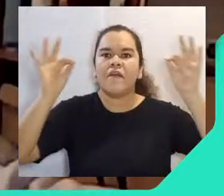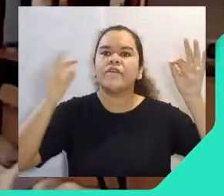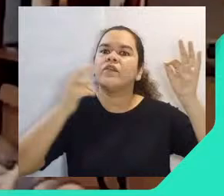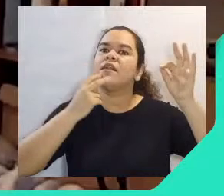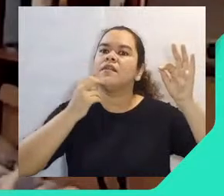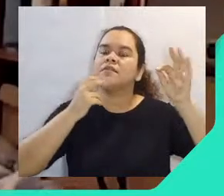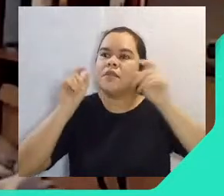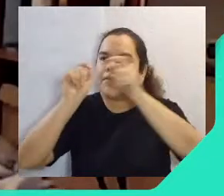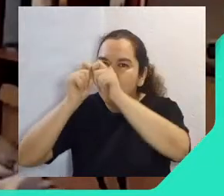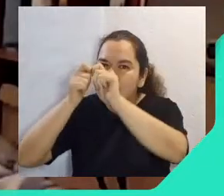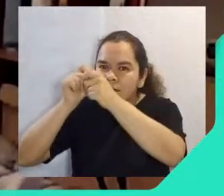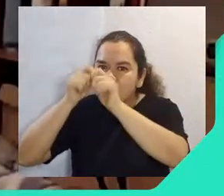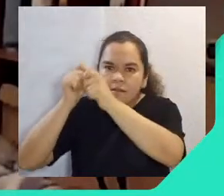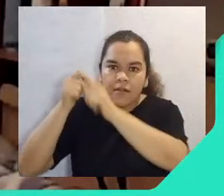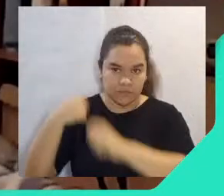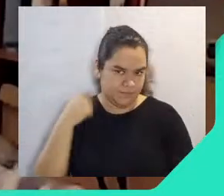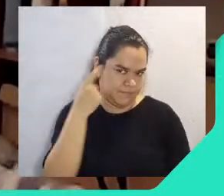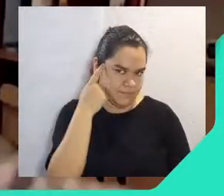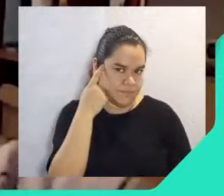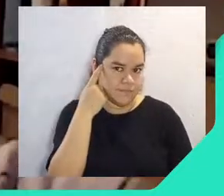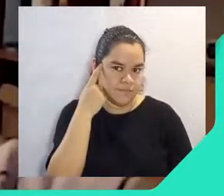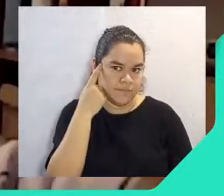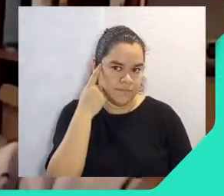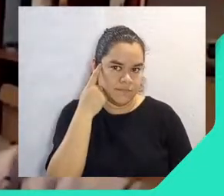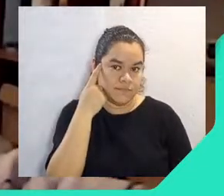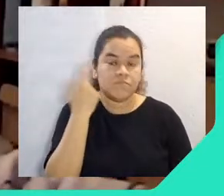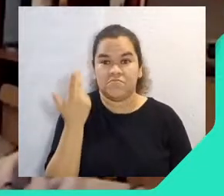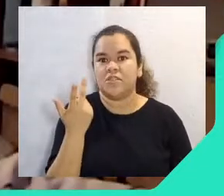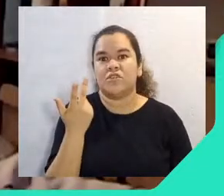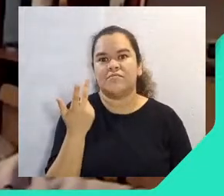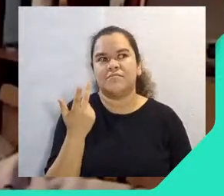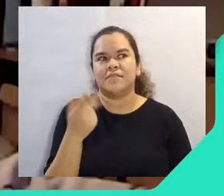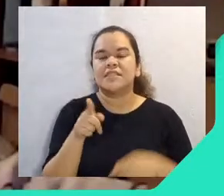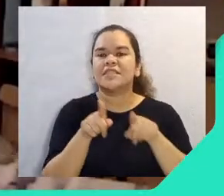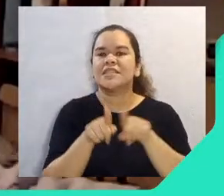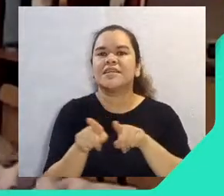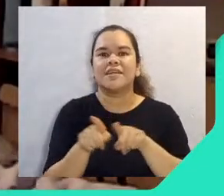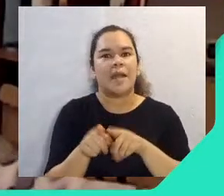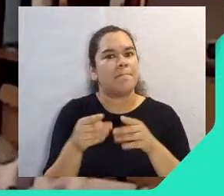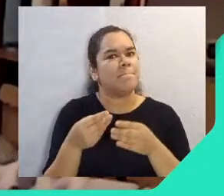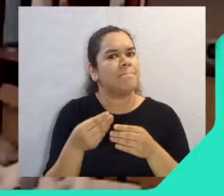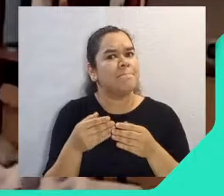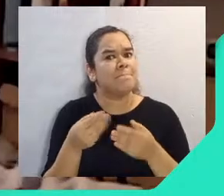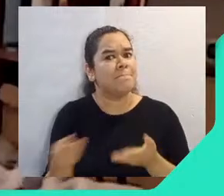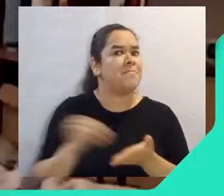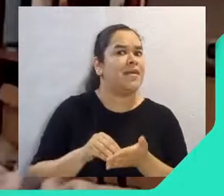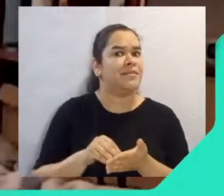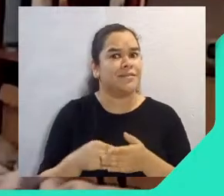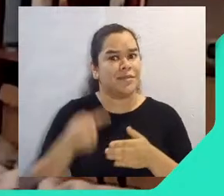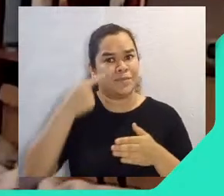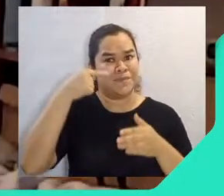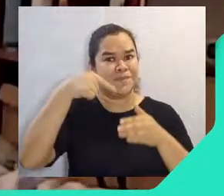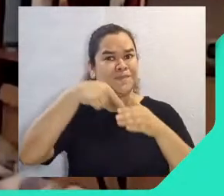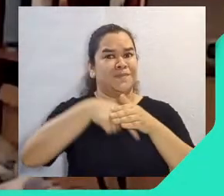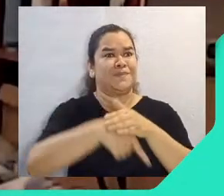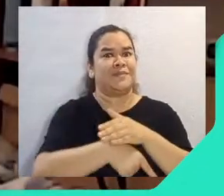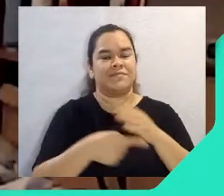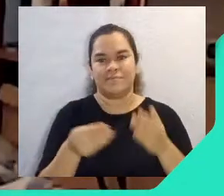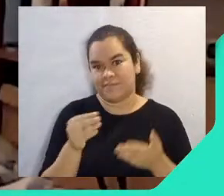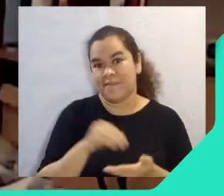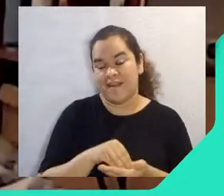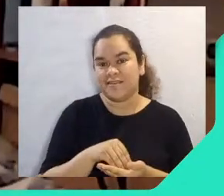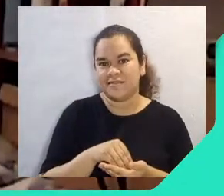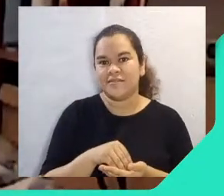instalación eléctrica. Bueno, nuestra carrera es mucho más que simplemente eso. Eso lo puede hacer un técnico electromecánico.